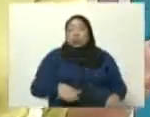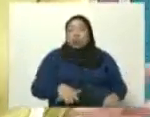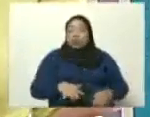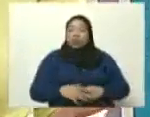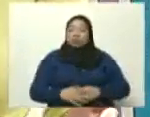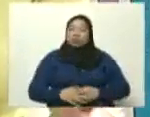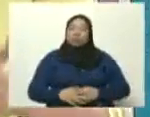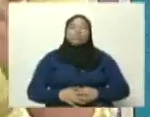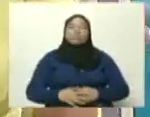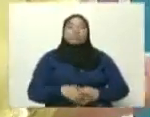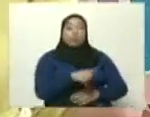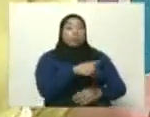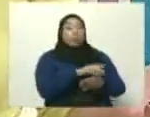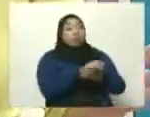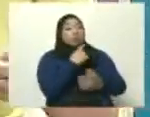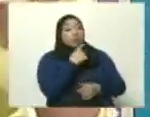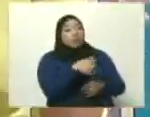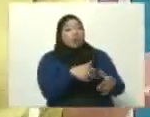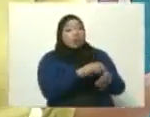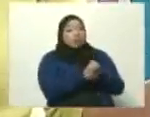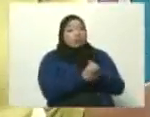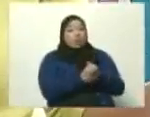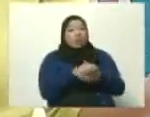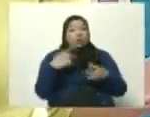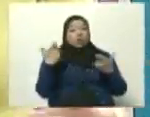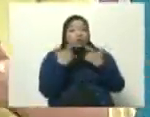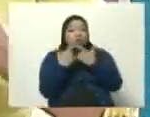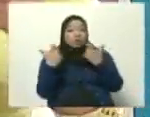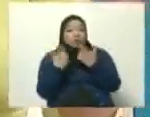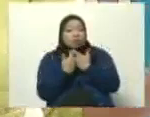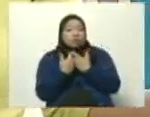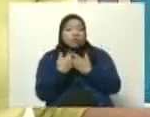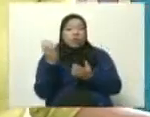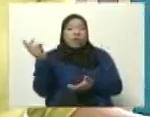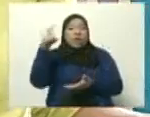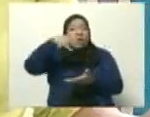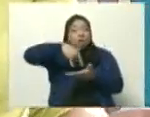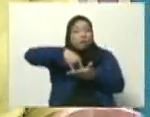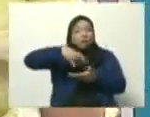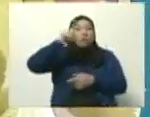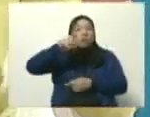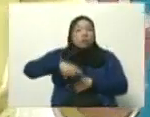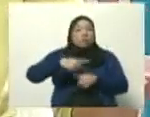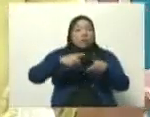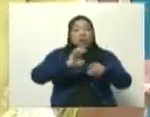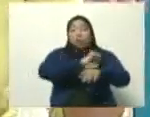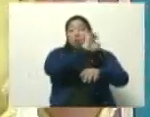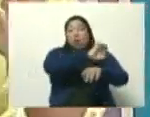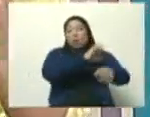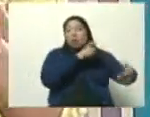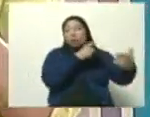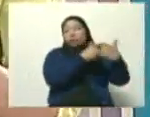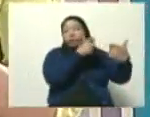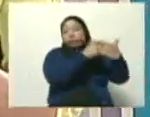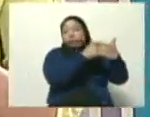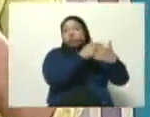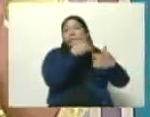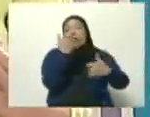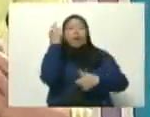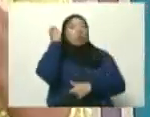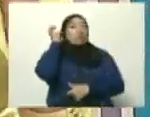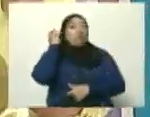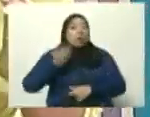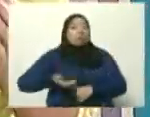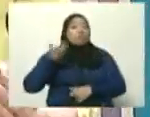comentas tú, Alejandro, lo que es la batalla de Pichincha, la batalla de Carabobo, son gestas históricas independentistas donde la mujer ha causado